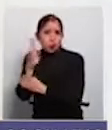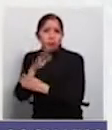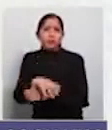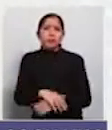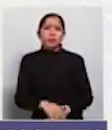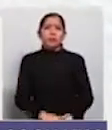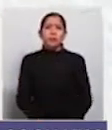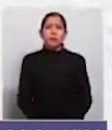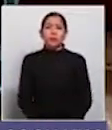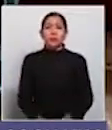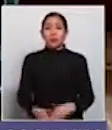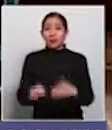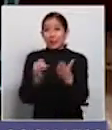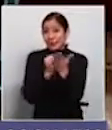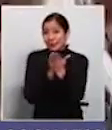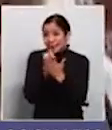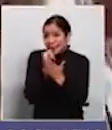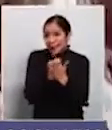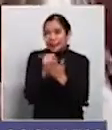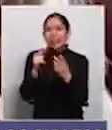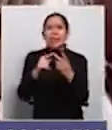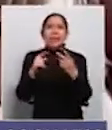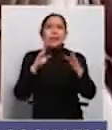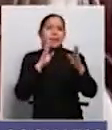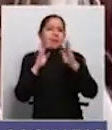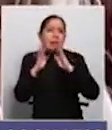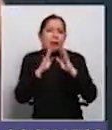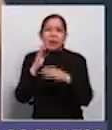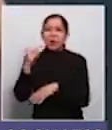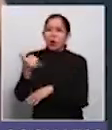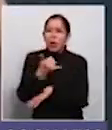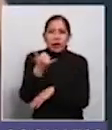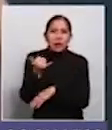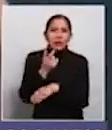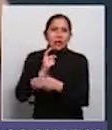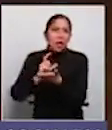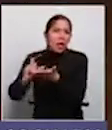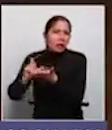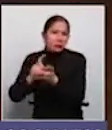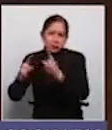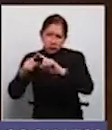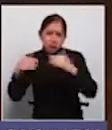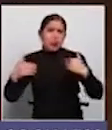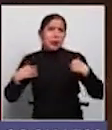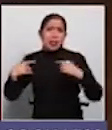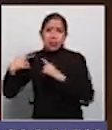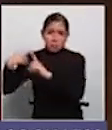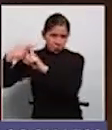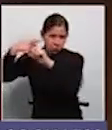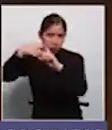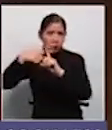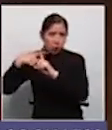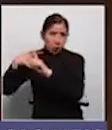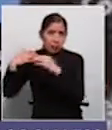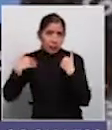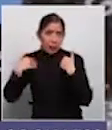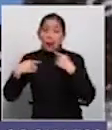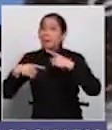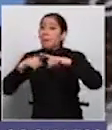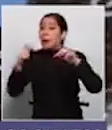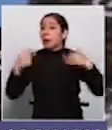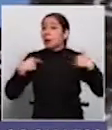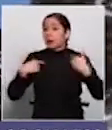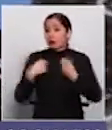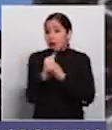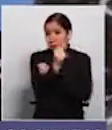internet y las redes sociales tienen aspectos positivos, también existen esos riesgos y entre ellos el de